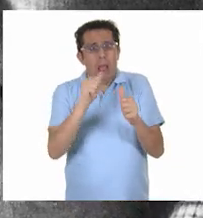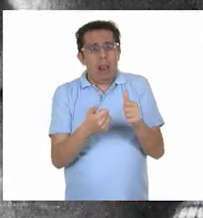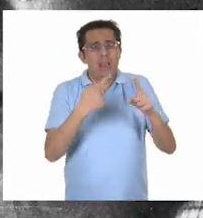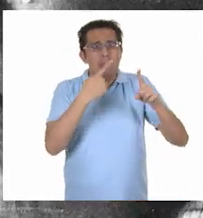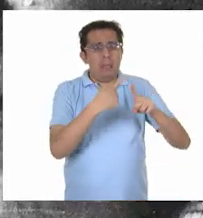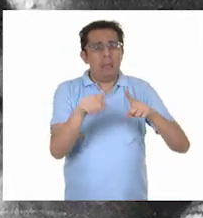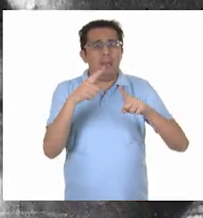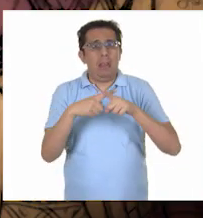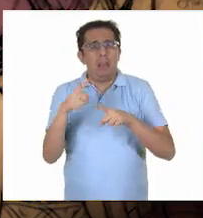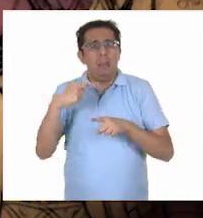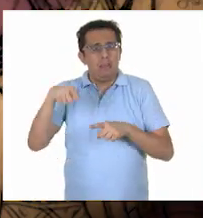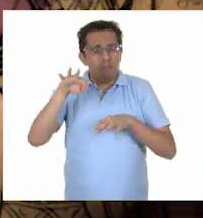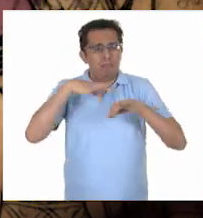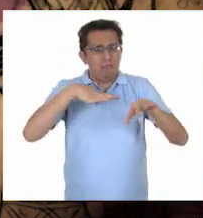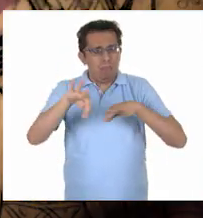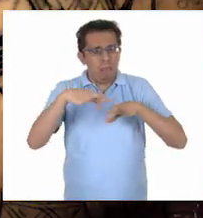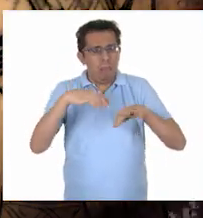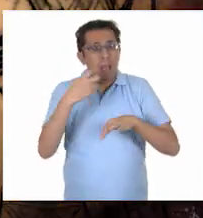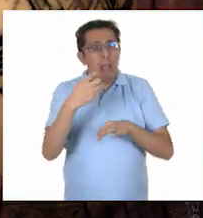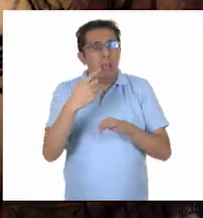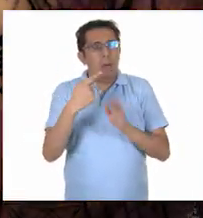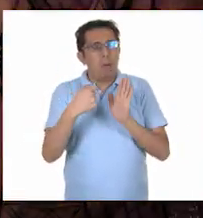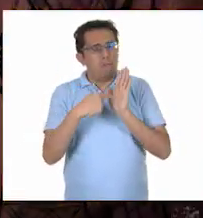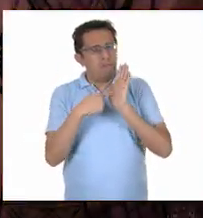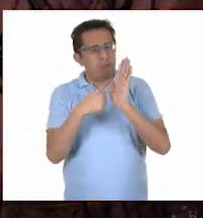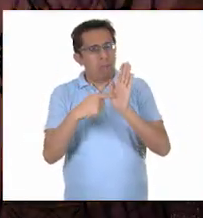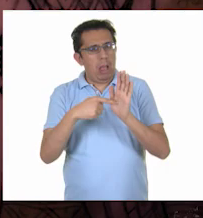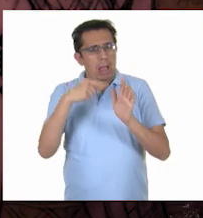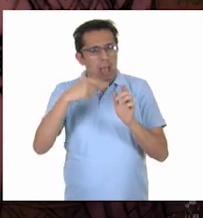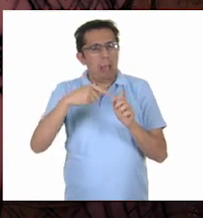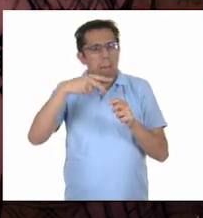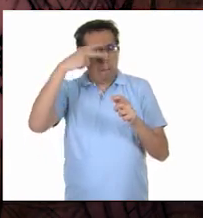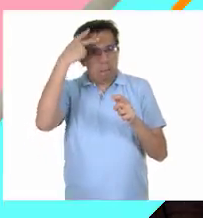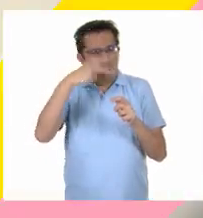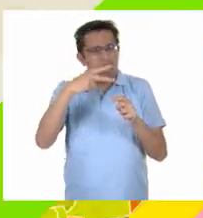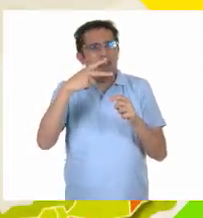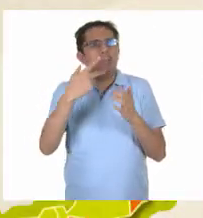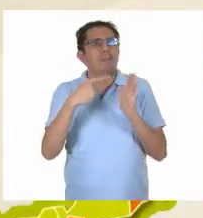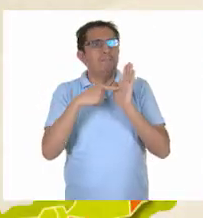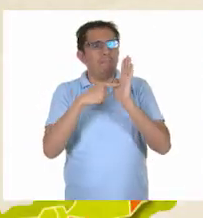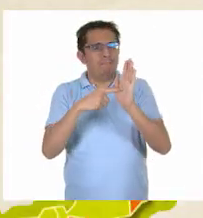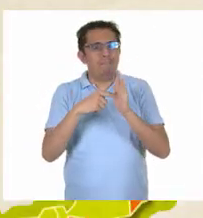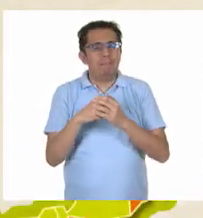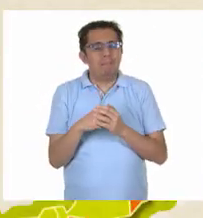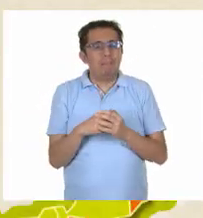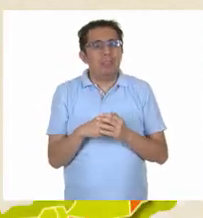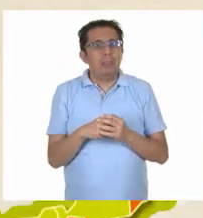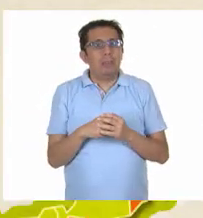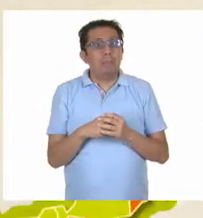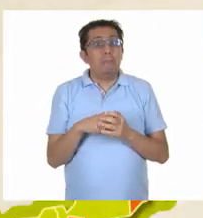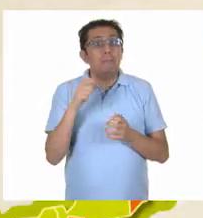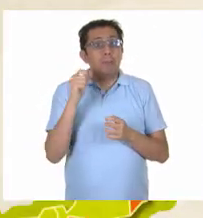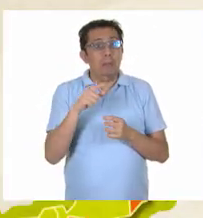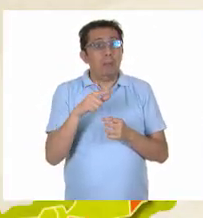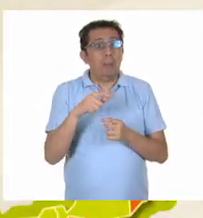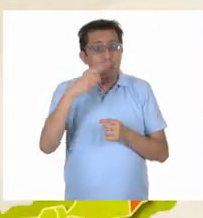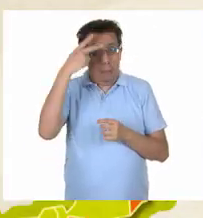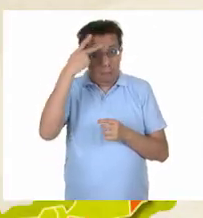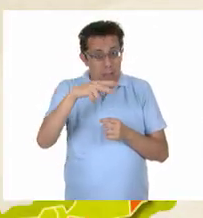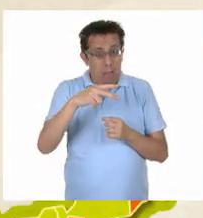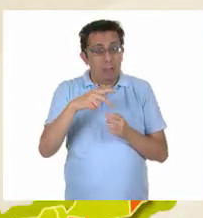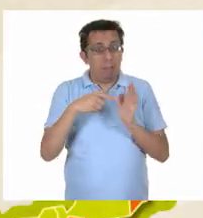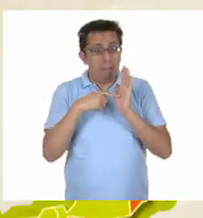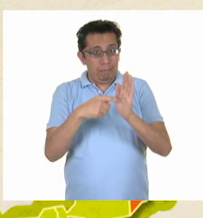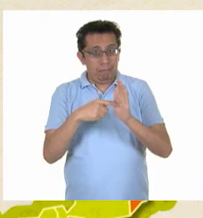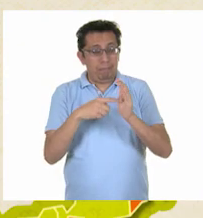que con su trabajo ponen el nombre de nuestro país en lo alto. Hablando de poner el nombre de México en alto, ¿cómo